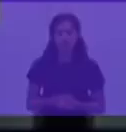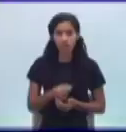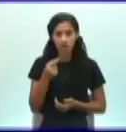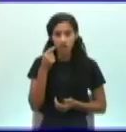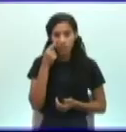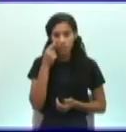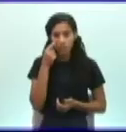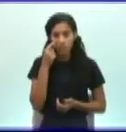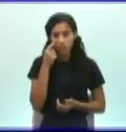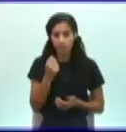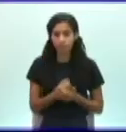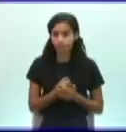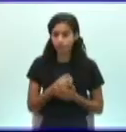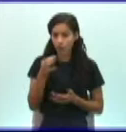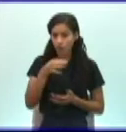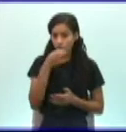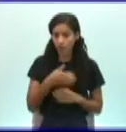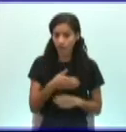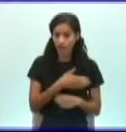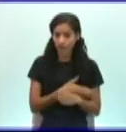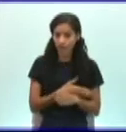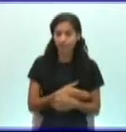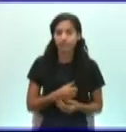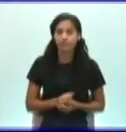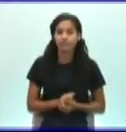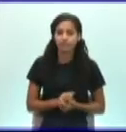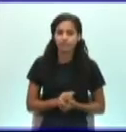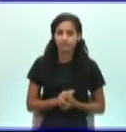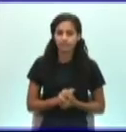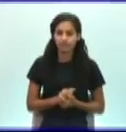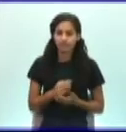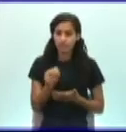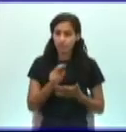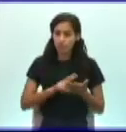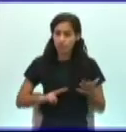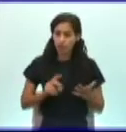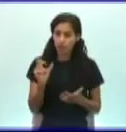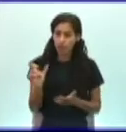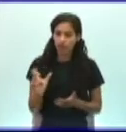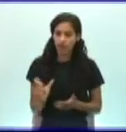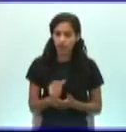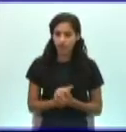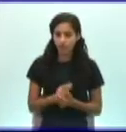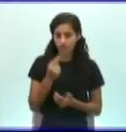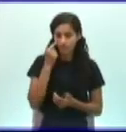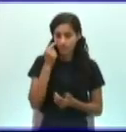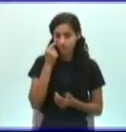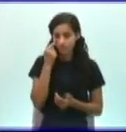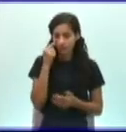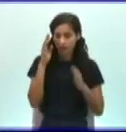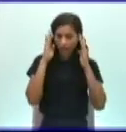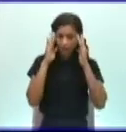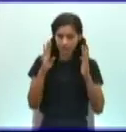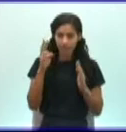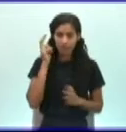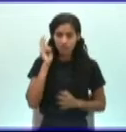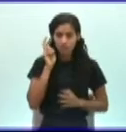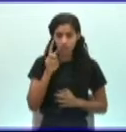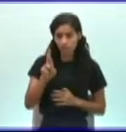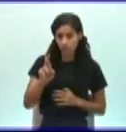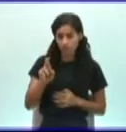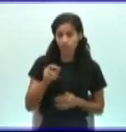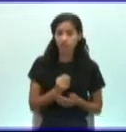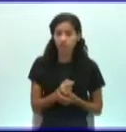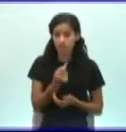Veamos lo que les expliqué hace un instante. Voy a leer las palabras. Presten atención al sonido rrr